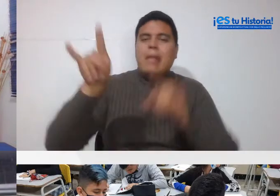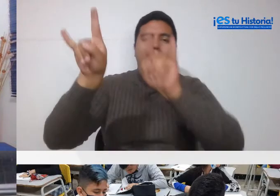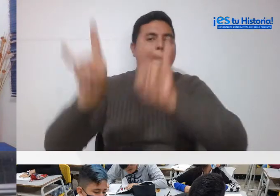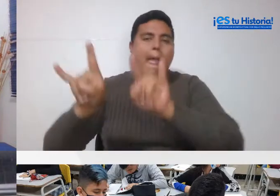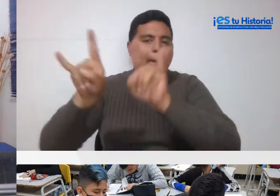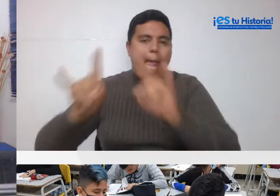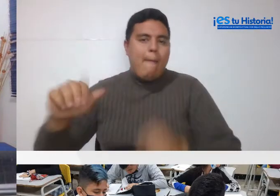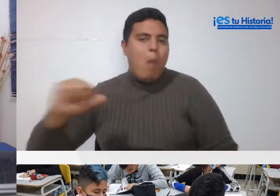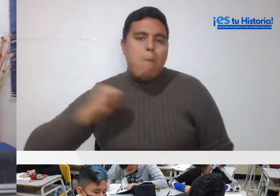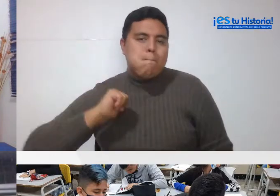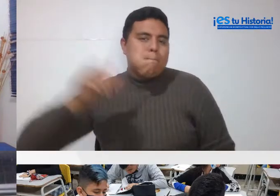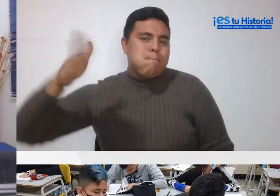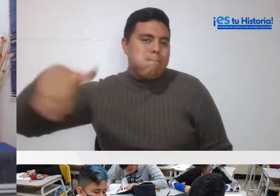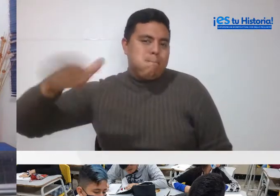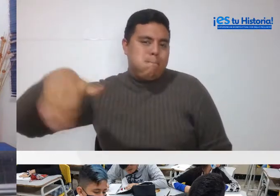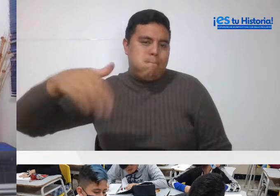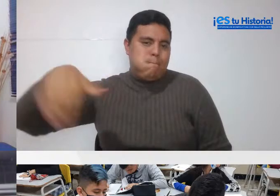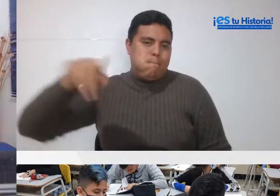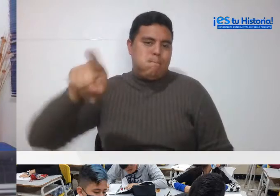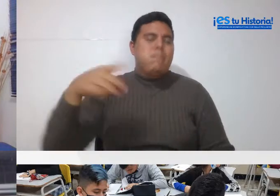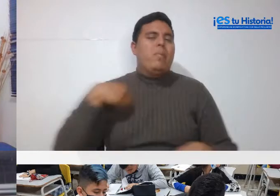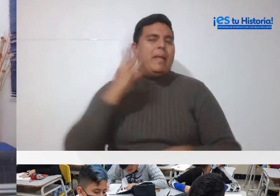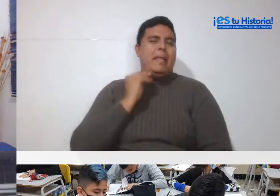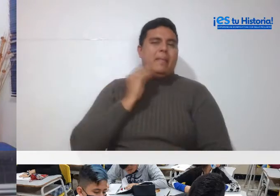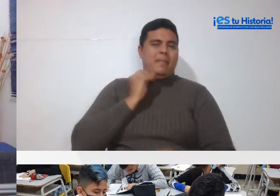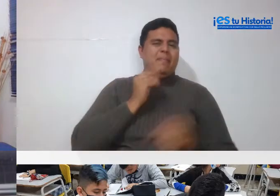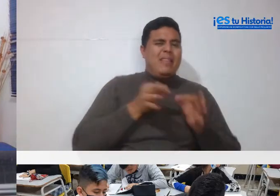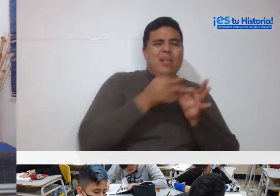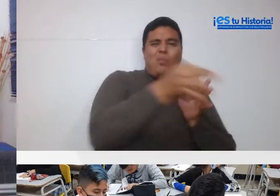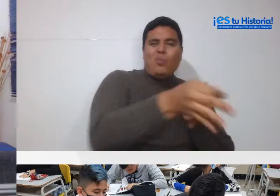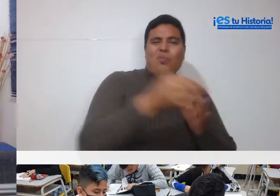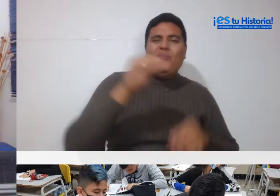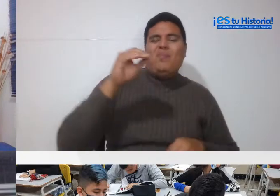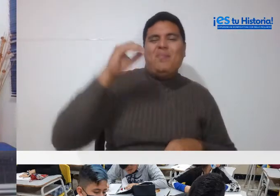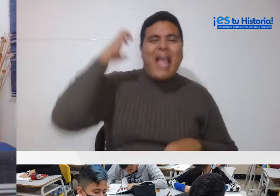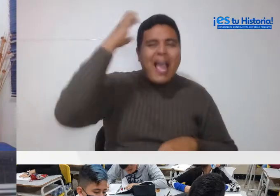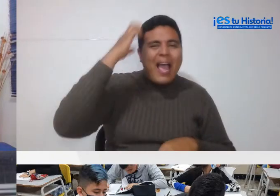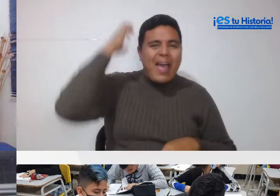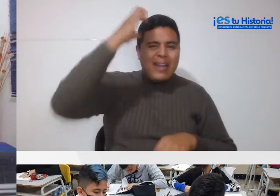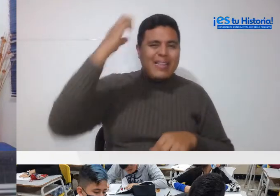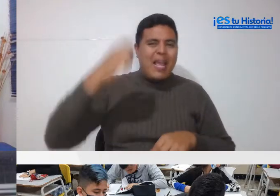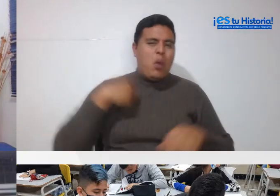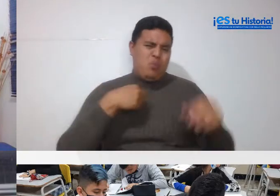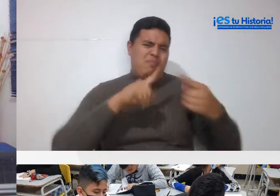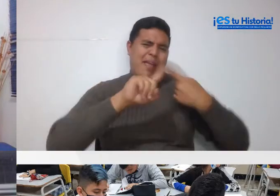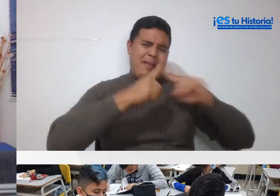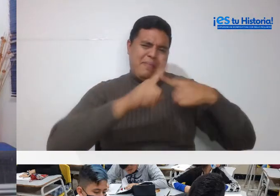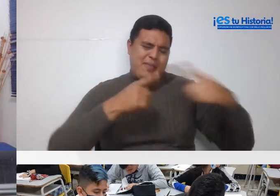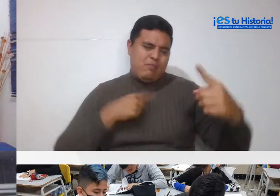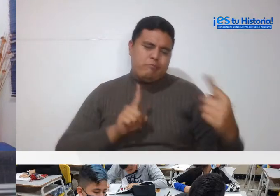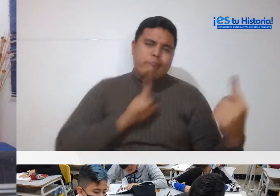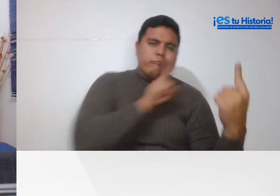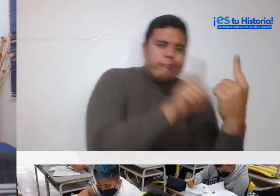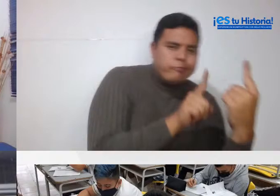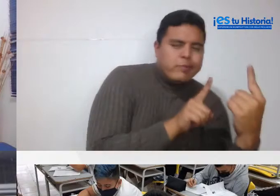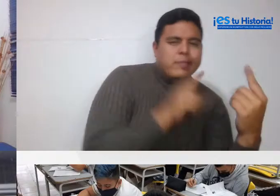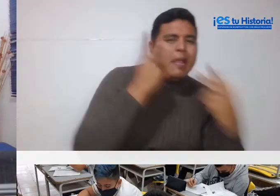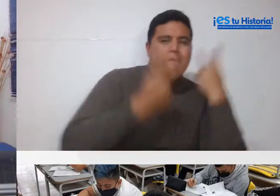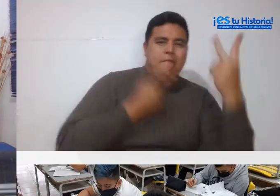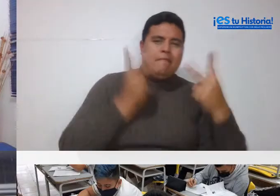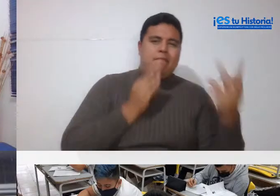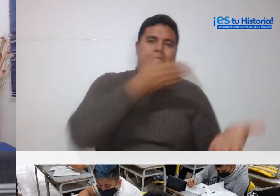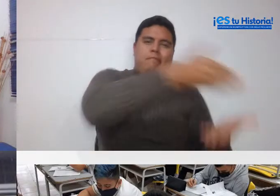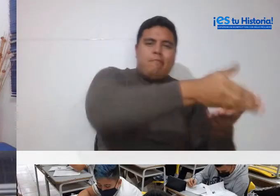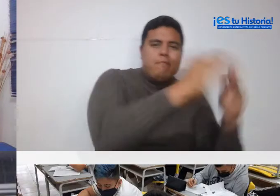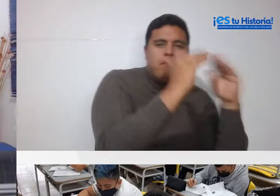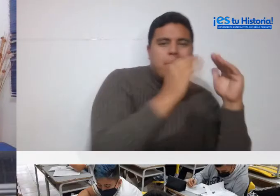vivo en Zarzal, ella vivía en Cartago, ella tiene una experiencia en lengua de señas, le decía yo, ve Marcela, ¿qué voy a hacer? Tengo una inquietud con Emanuel, y me dijo, pues